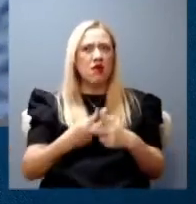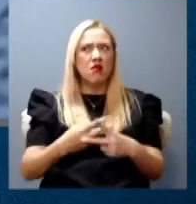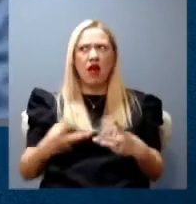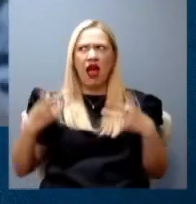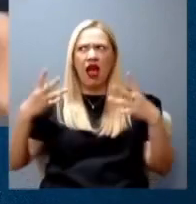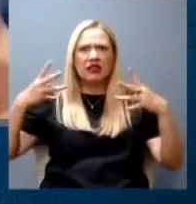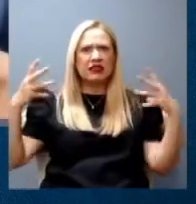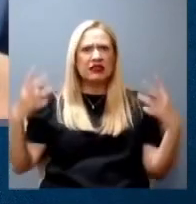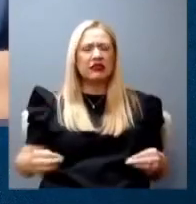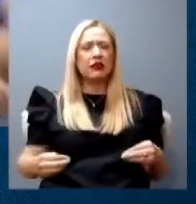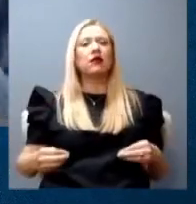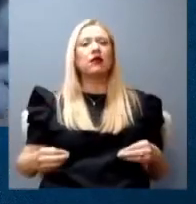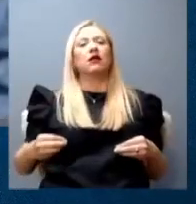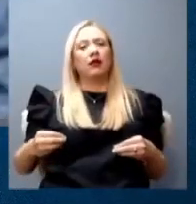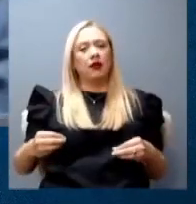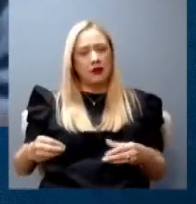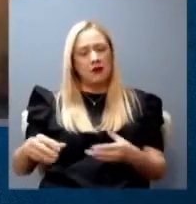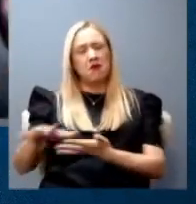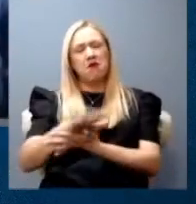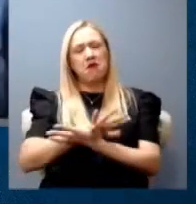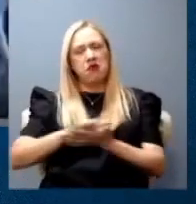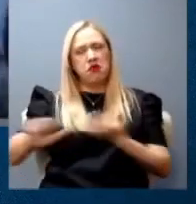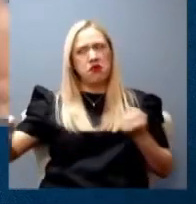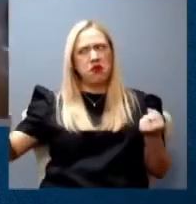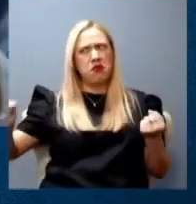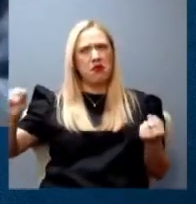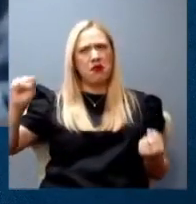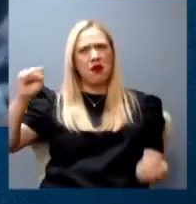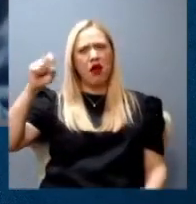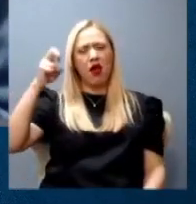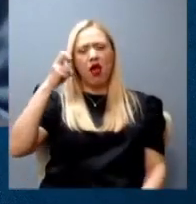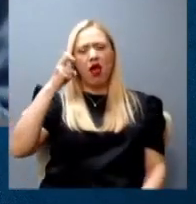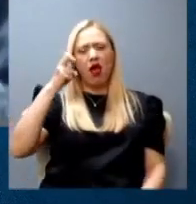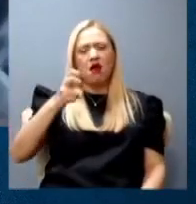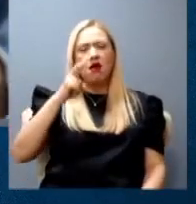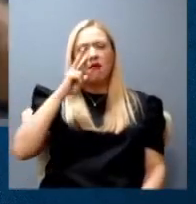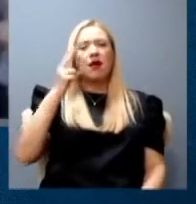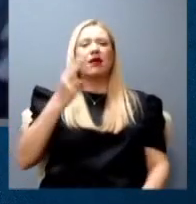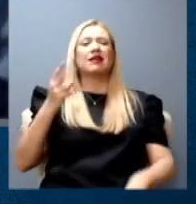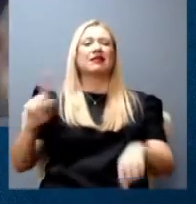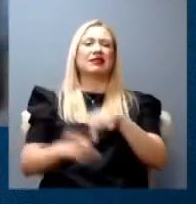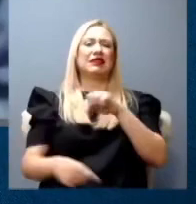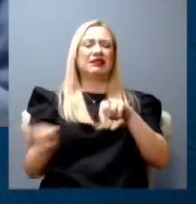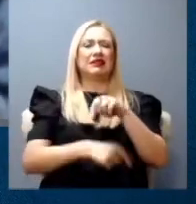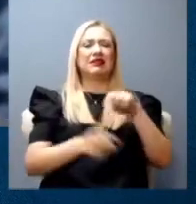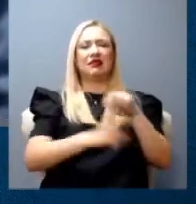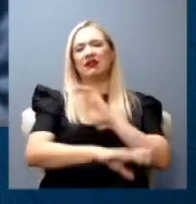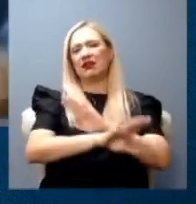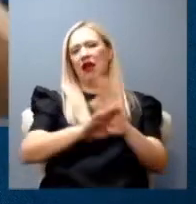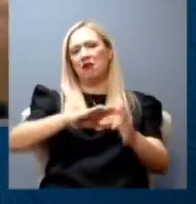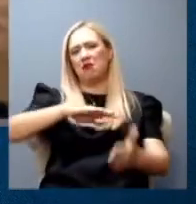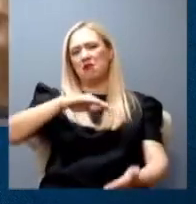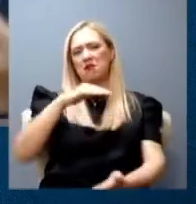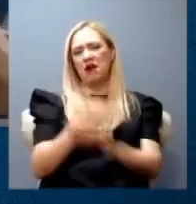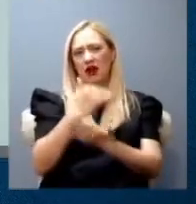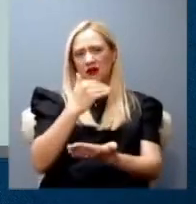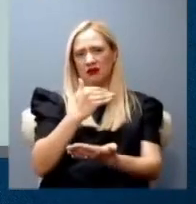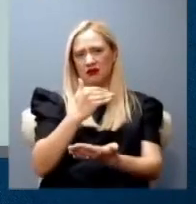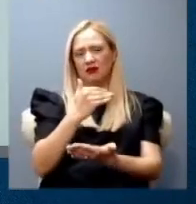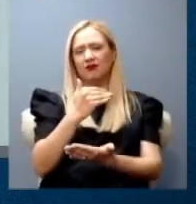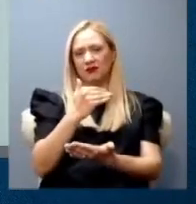visualizar que es toda una política de Estado encaminada a erradicar cierta parte de la población. Ya por otra parte,